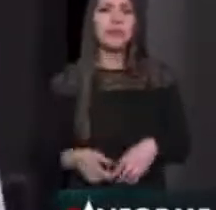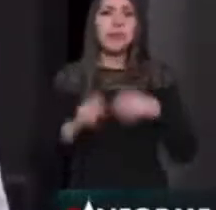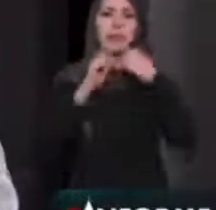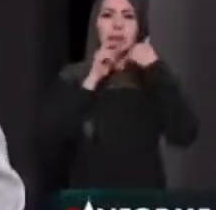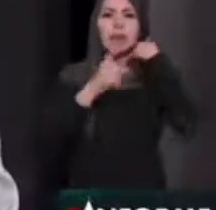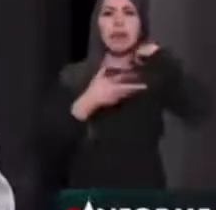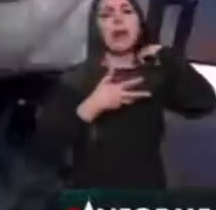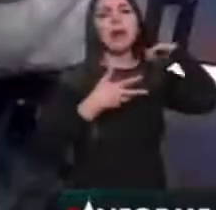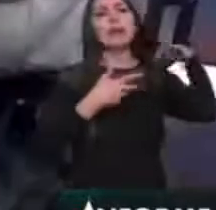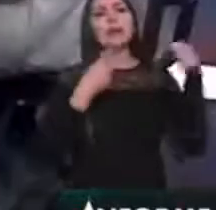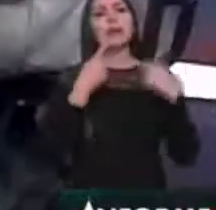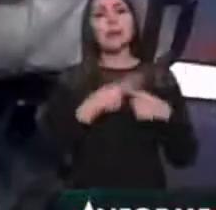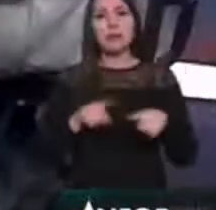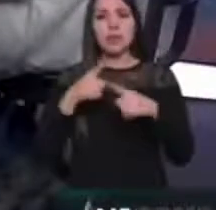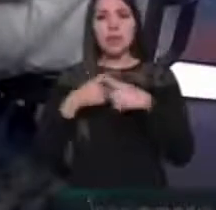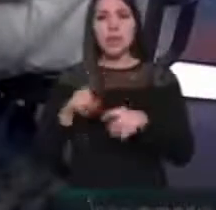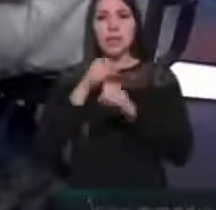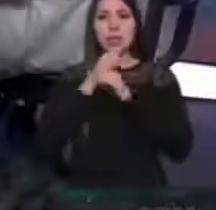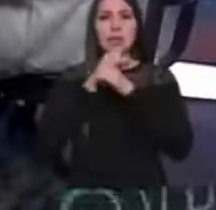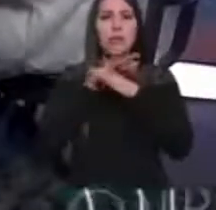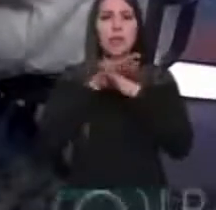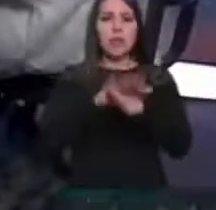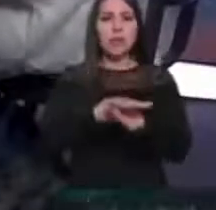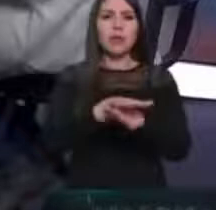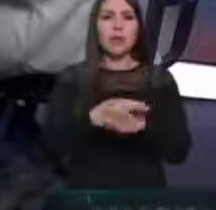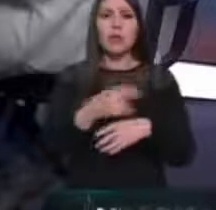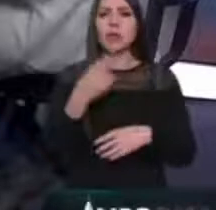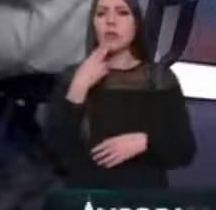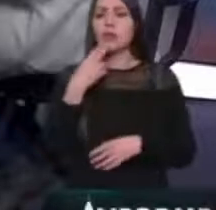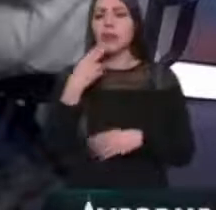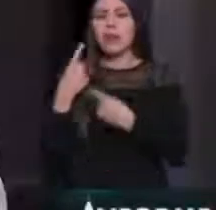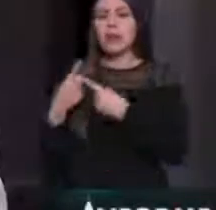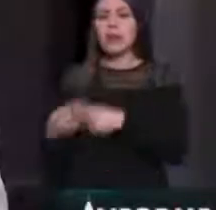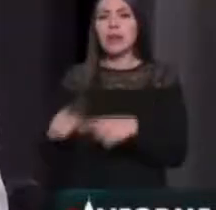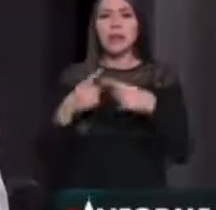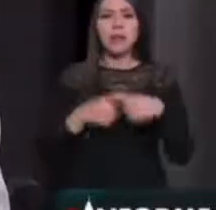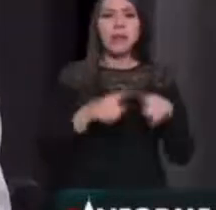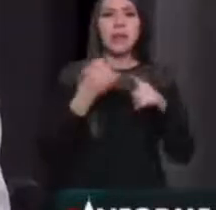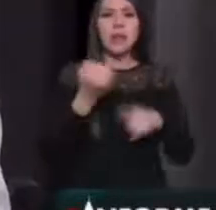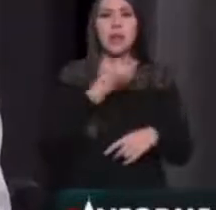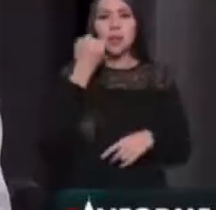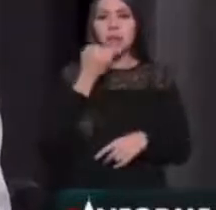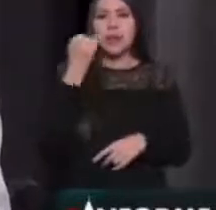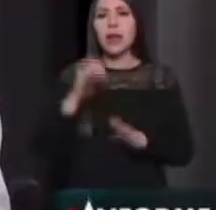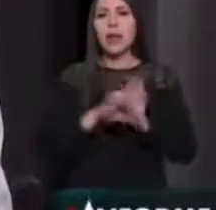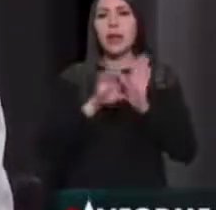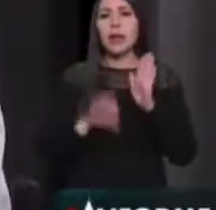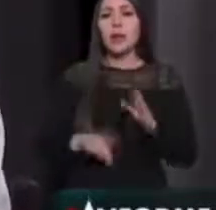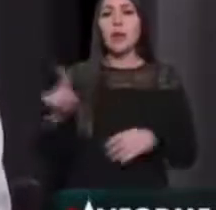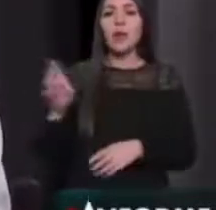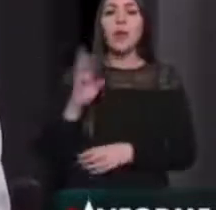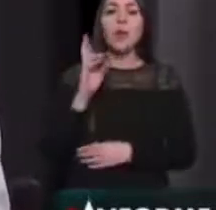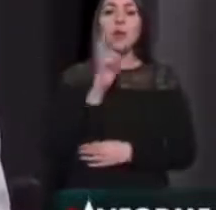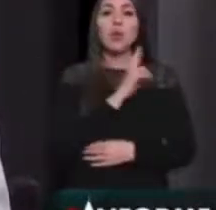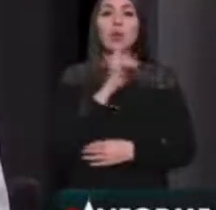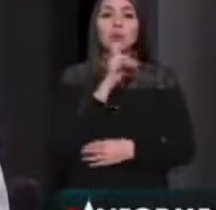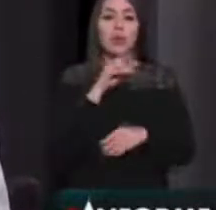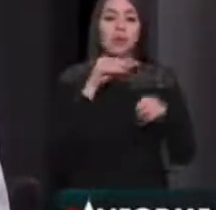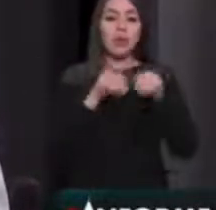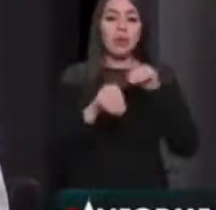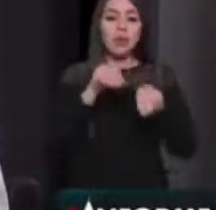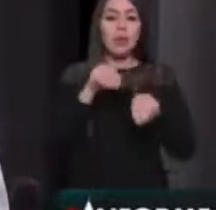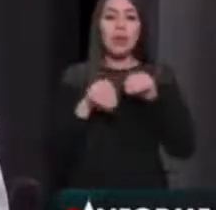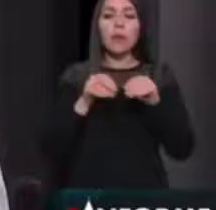han utilizado mucho la brecha idiomática, en este caso el ruso, con el montaje que hicieron